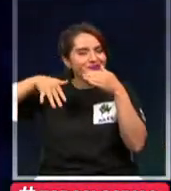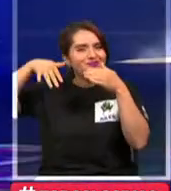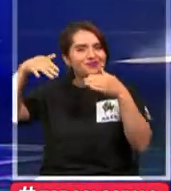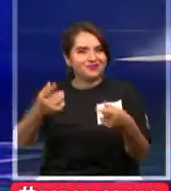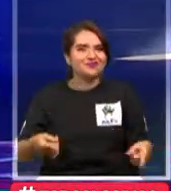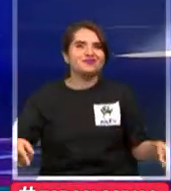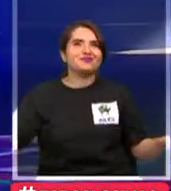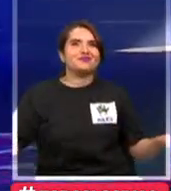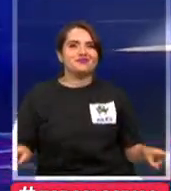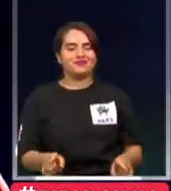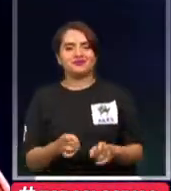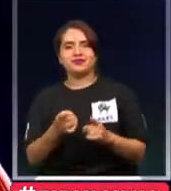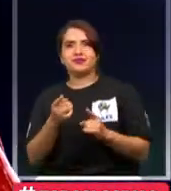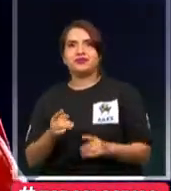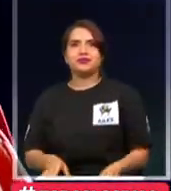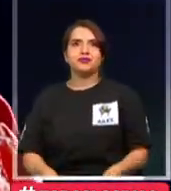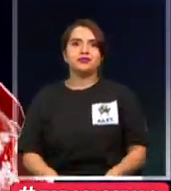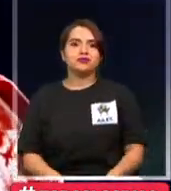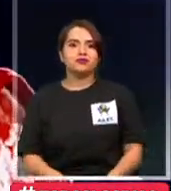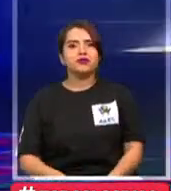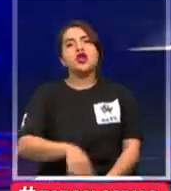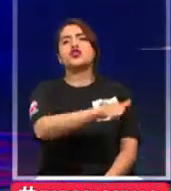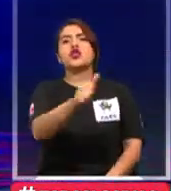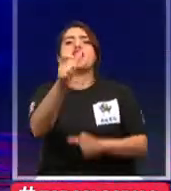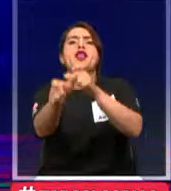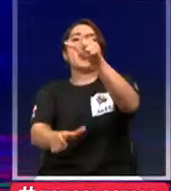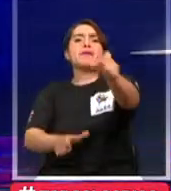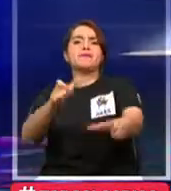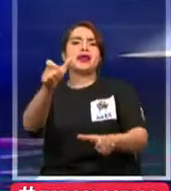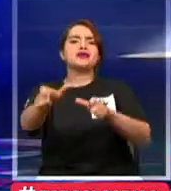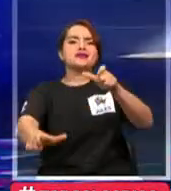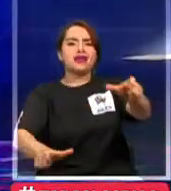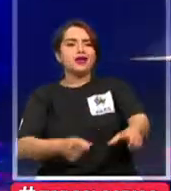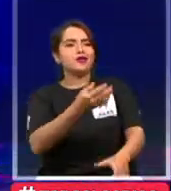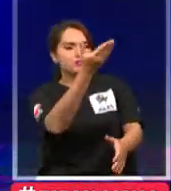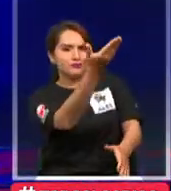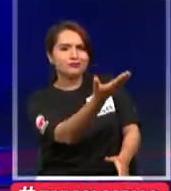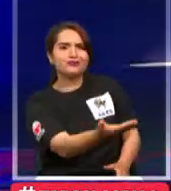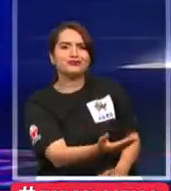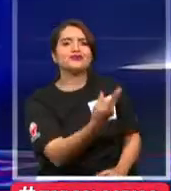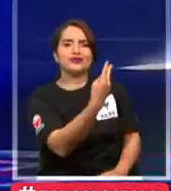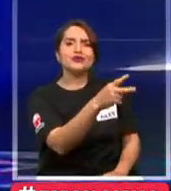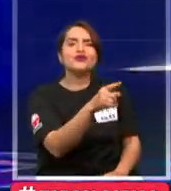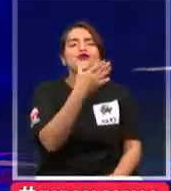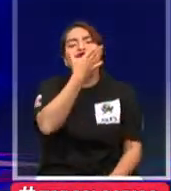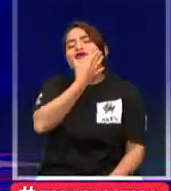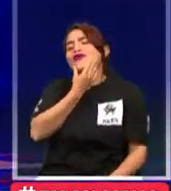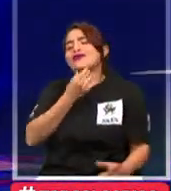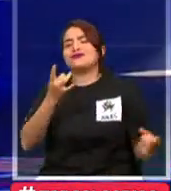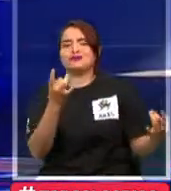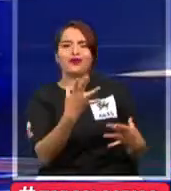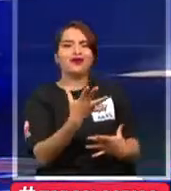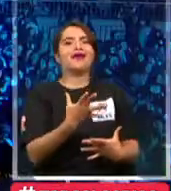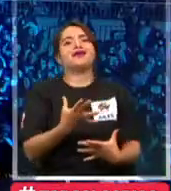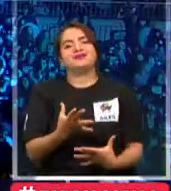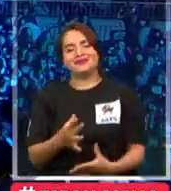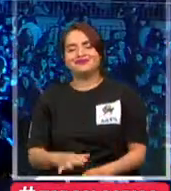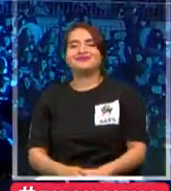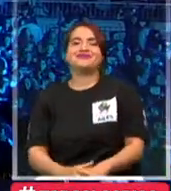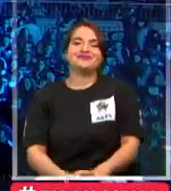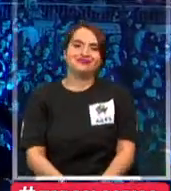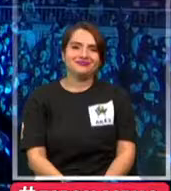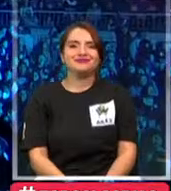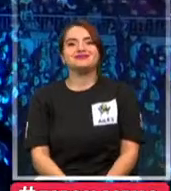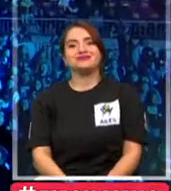andando, lo que presume. Pa' que todo el mundo vea lo rica que tú estás.